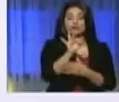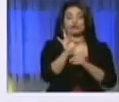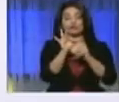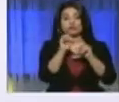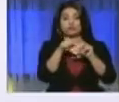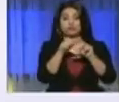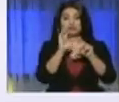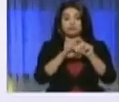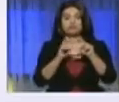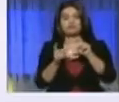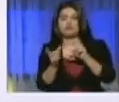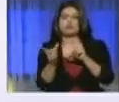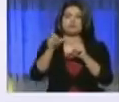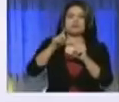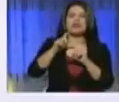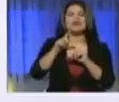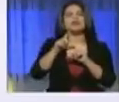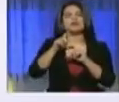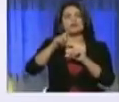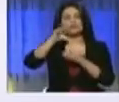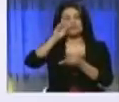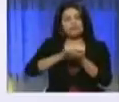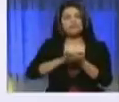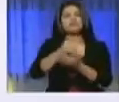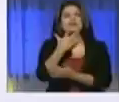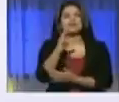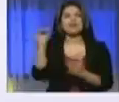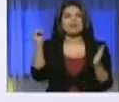30.000 bolívares, porque es la tarjeta de la familia.